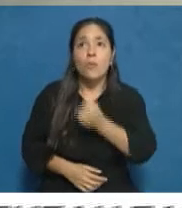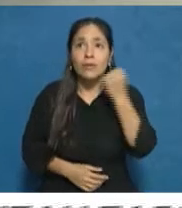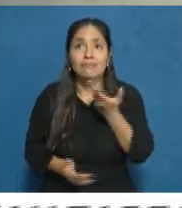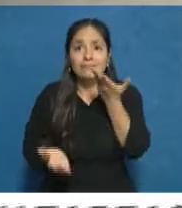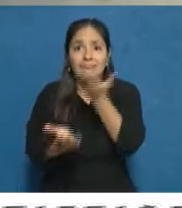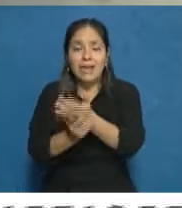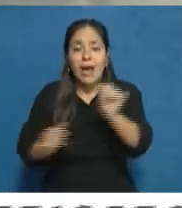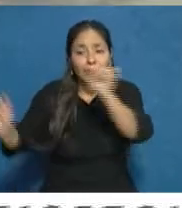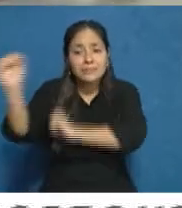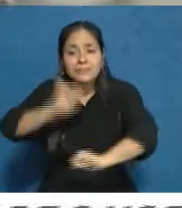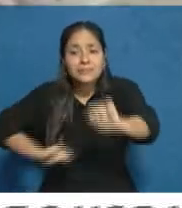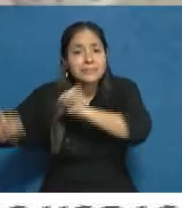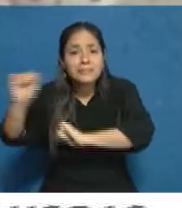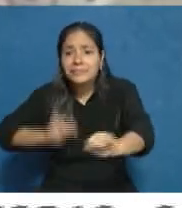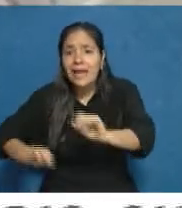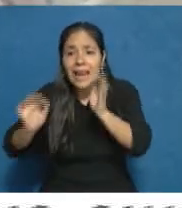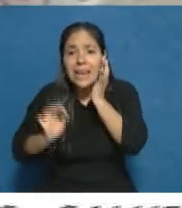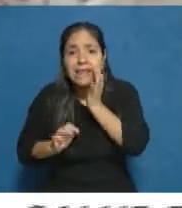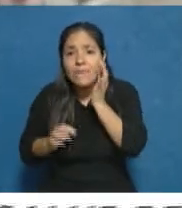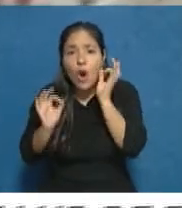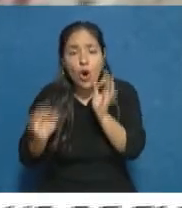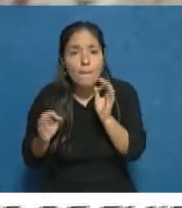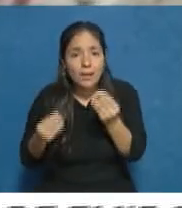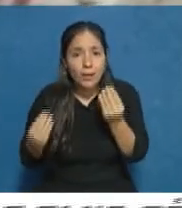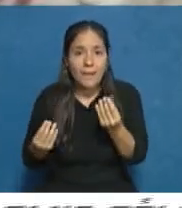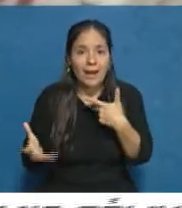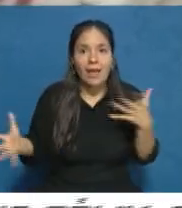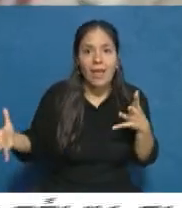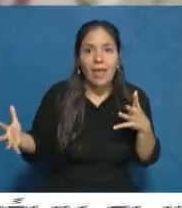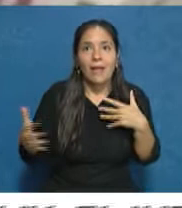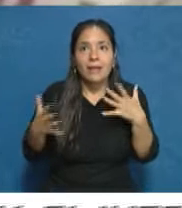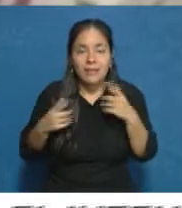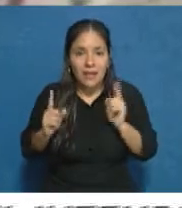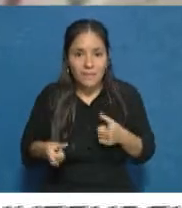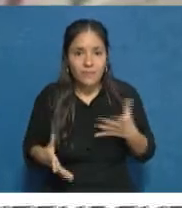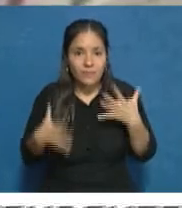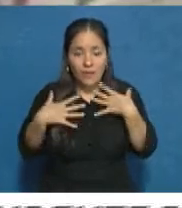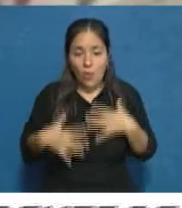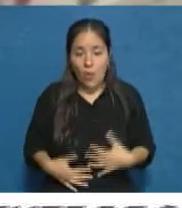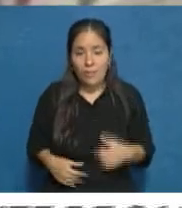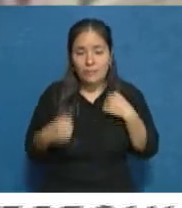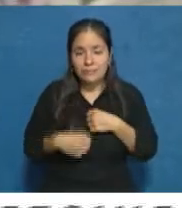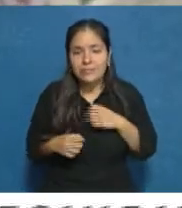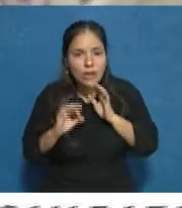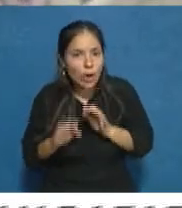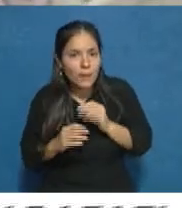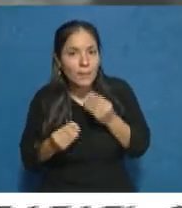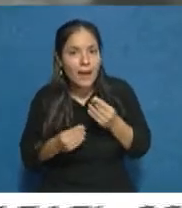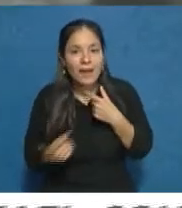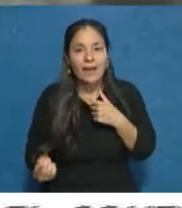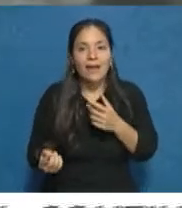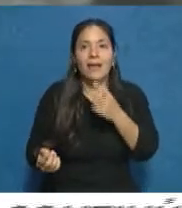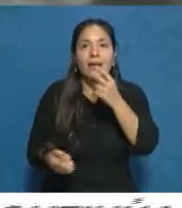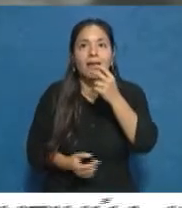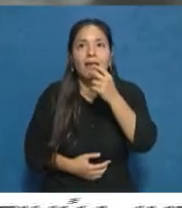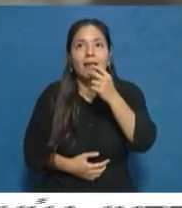las sustancias tóxicas perjudiquen al organismo. El problema es que cuando las partículas producidas en centrales nucleares llegan a